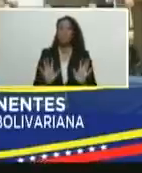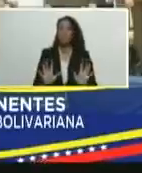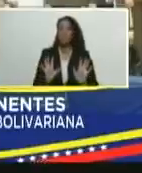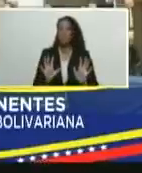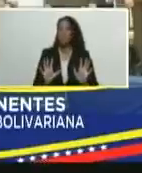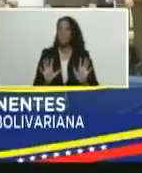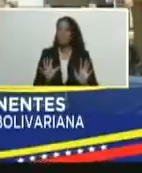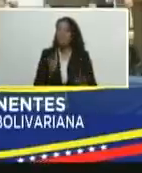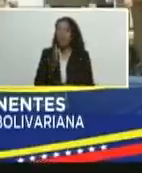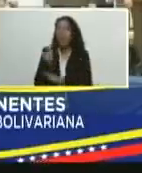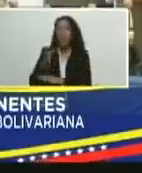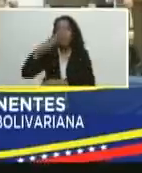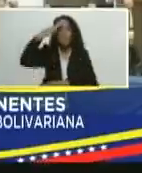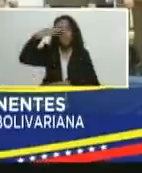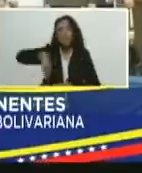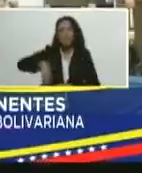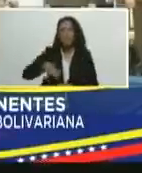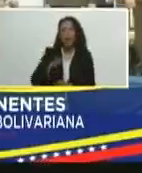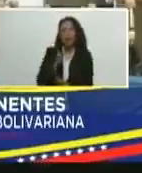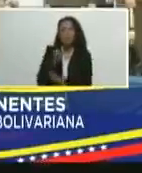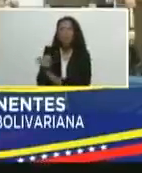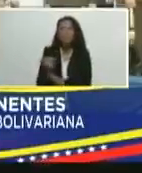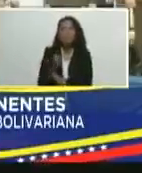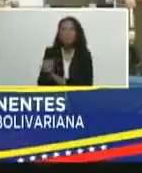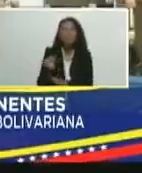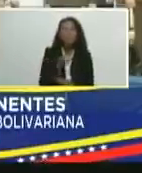del ataque a los militares venezolanos.